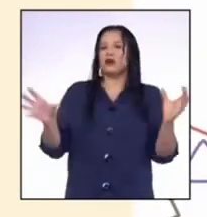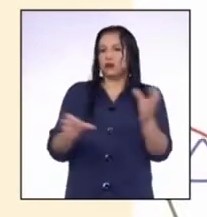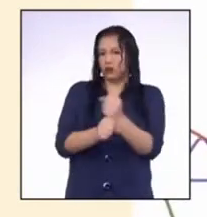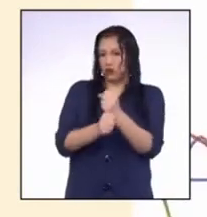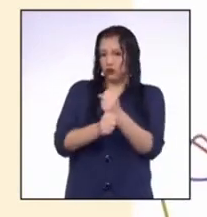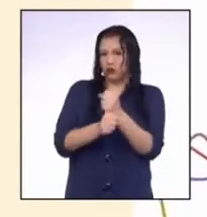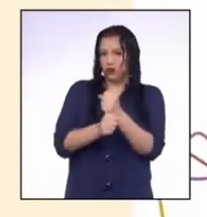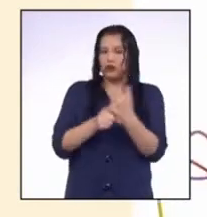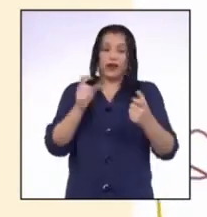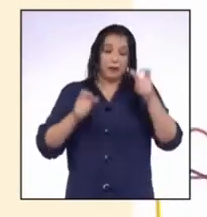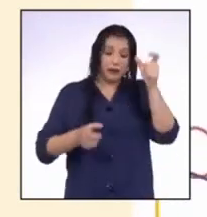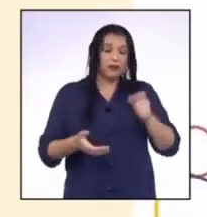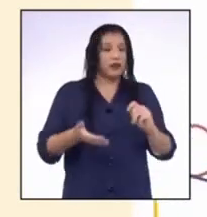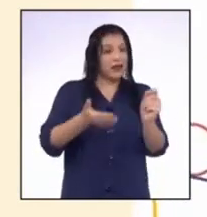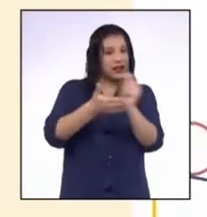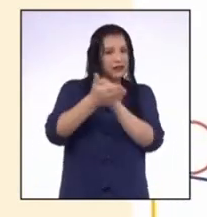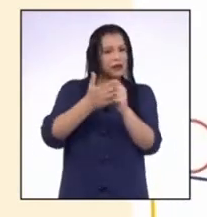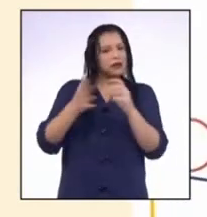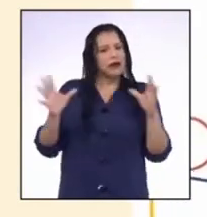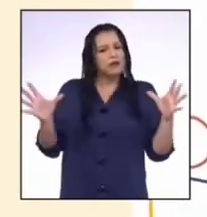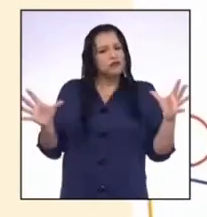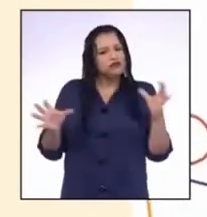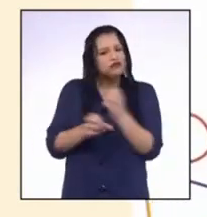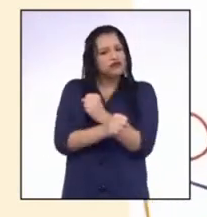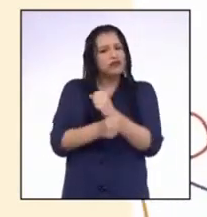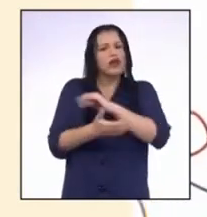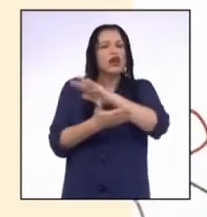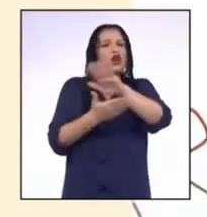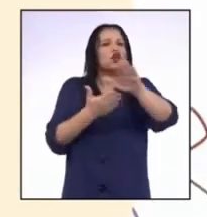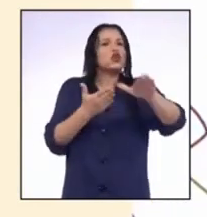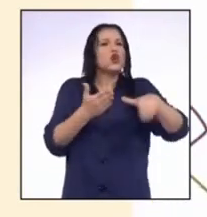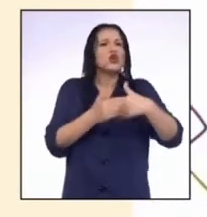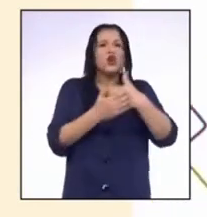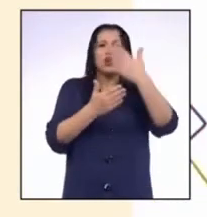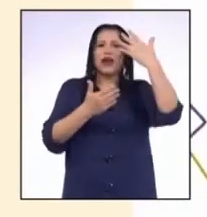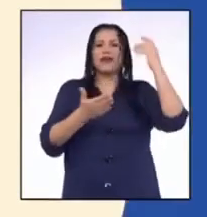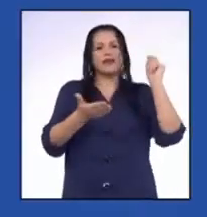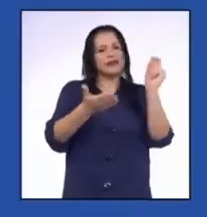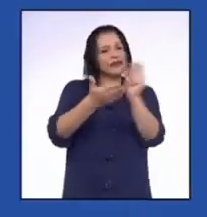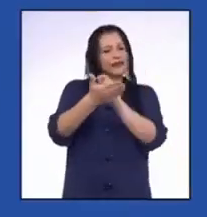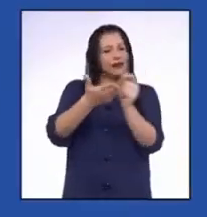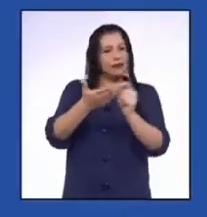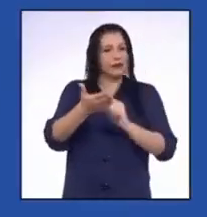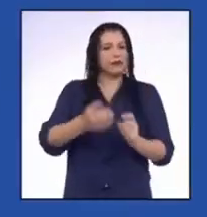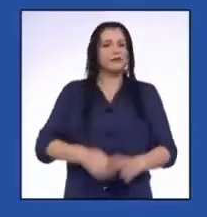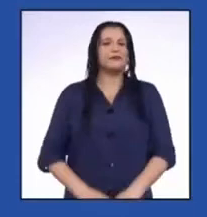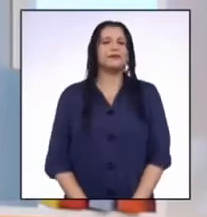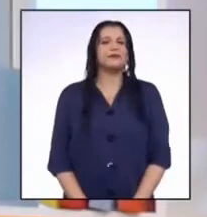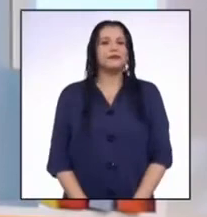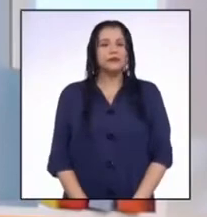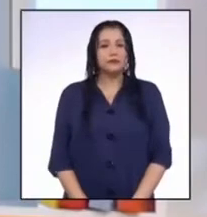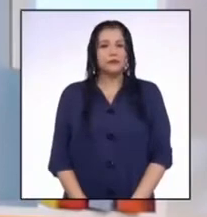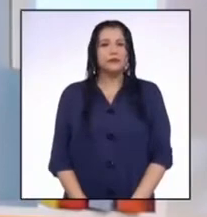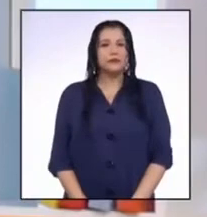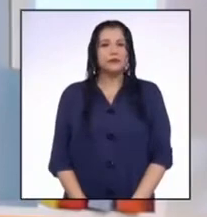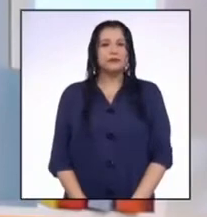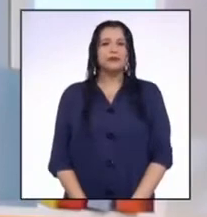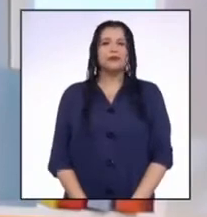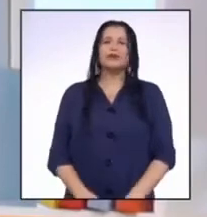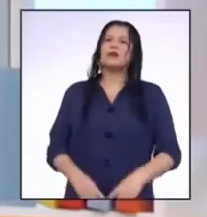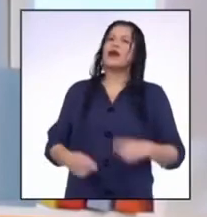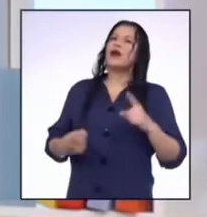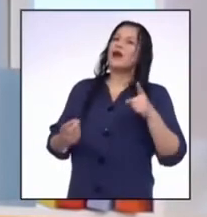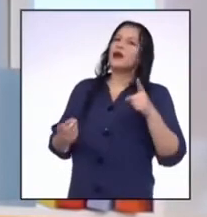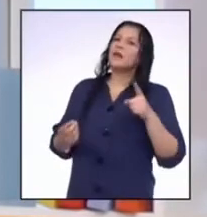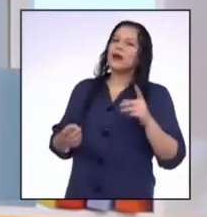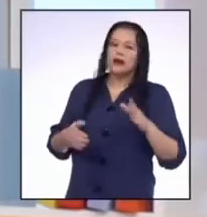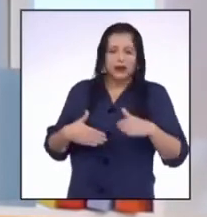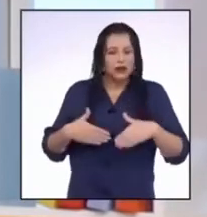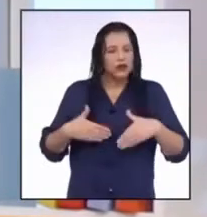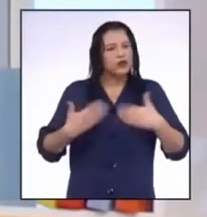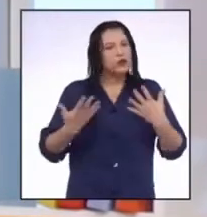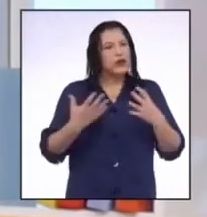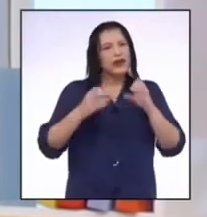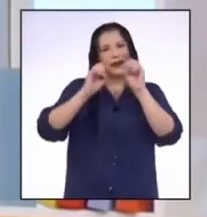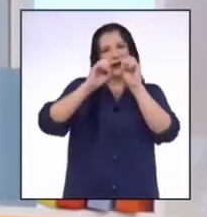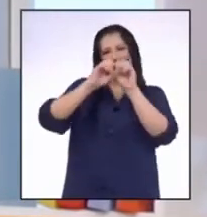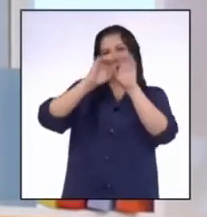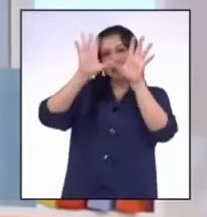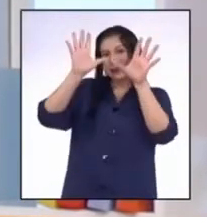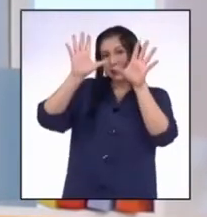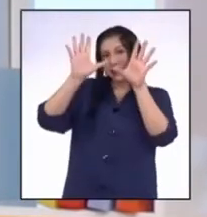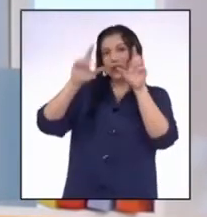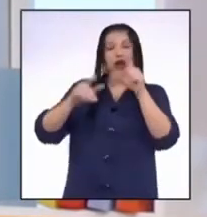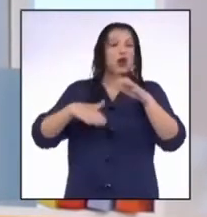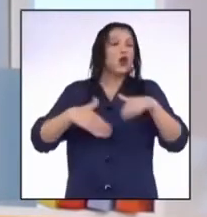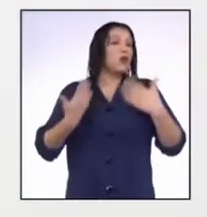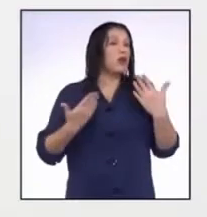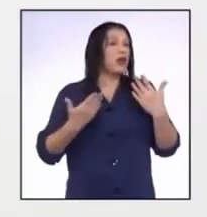donde el autor resumirá todo lo que quiso transmitir en su ensayo. Profesora, para que nos pueda quedar más claro, ¿nos